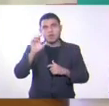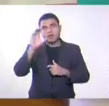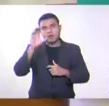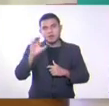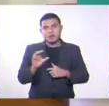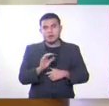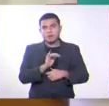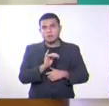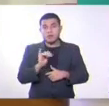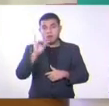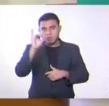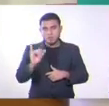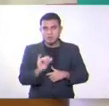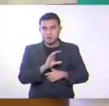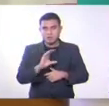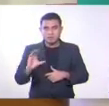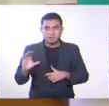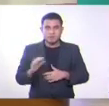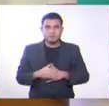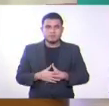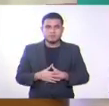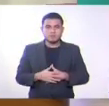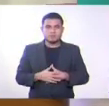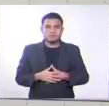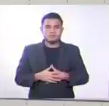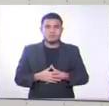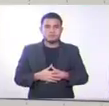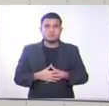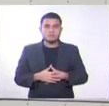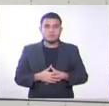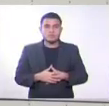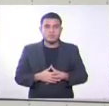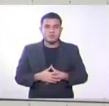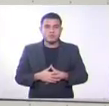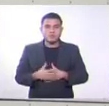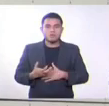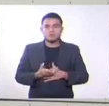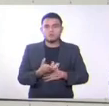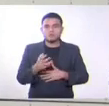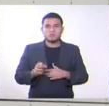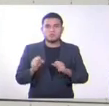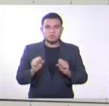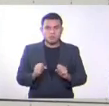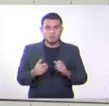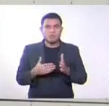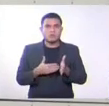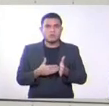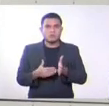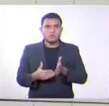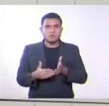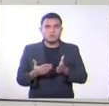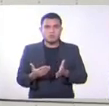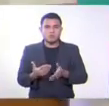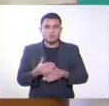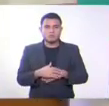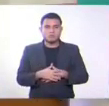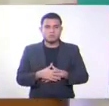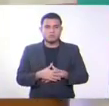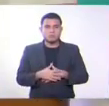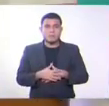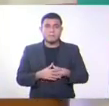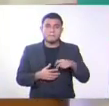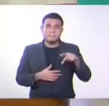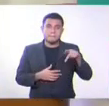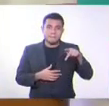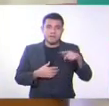pues, también cualquier punto en el plano. ¿Será que no podemos iniciar con P igual